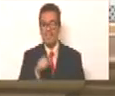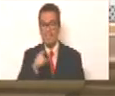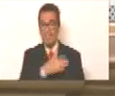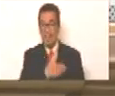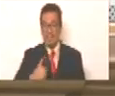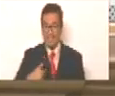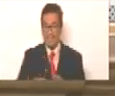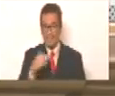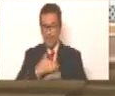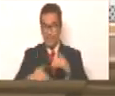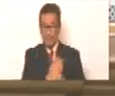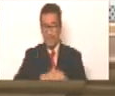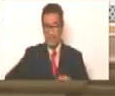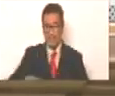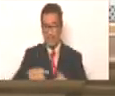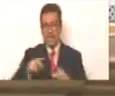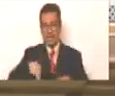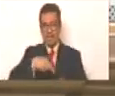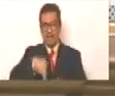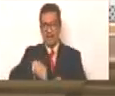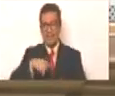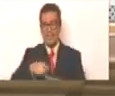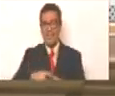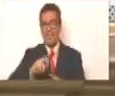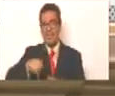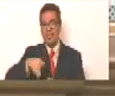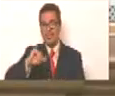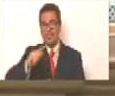de la Asamblea Nacional, Pedro Infante.